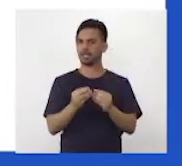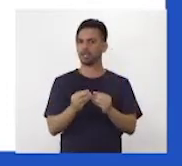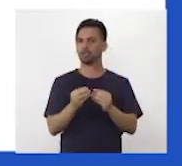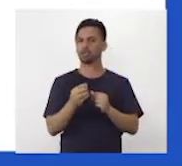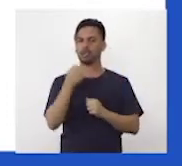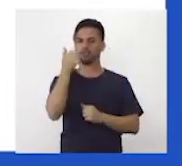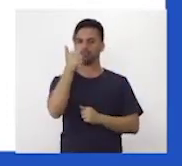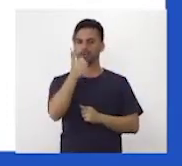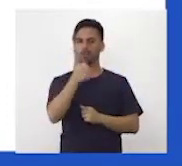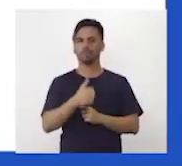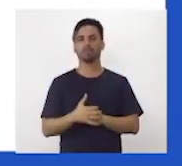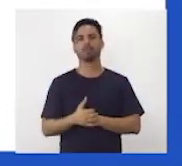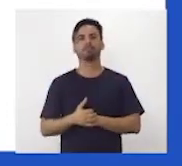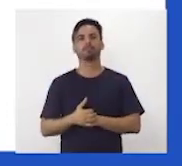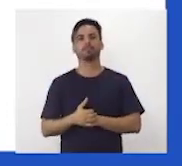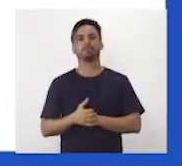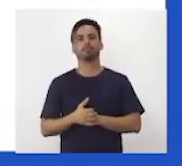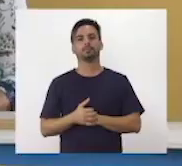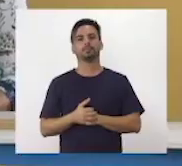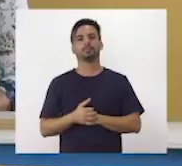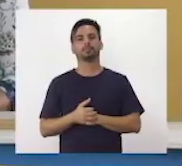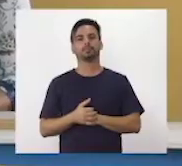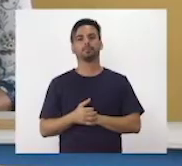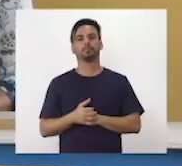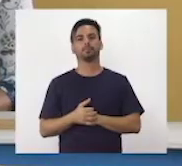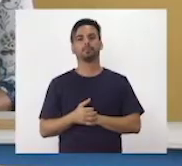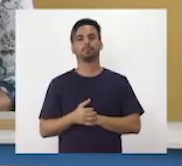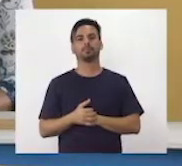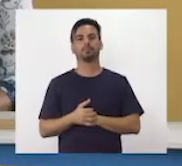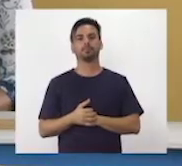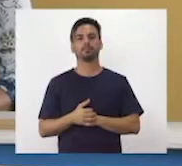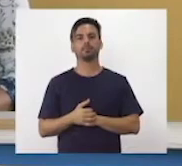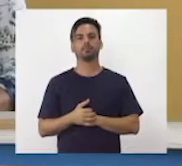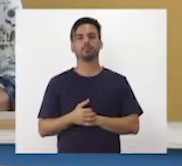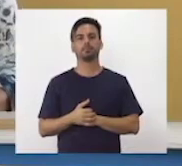obtener un resultado correcto.